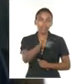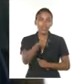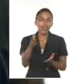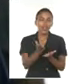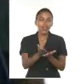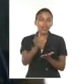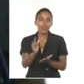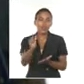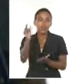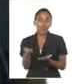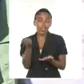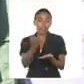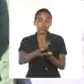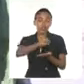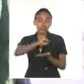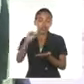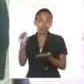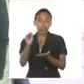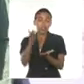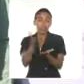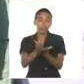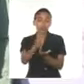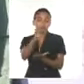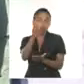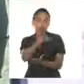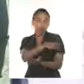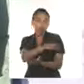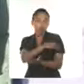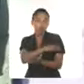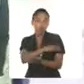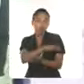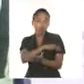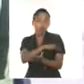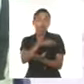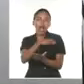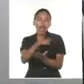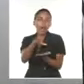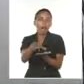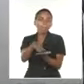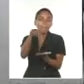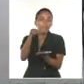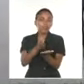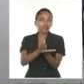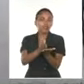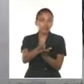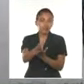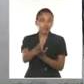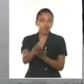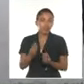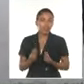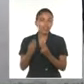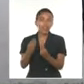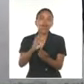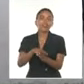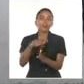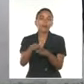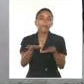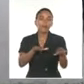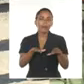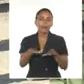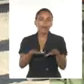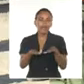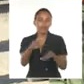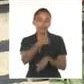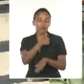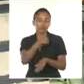de la enseñanza preuniversitaria que tras adquirir sus plazas para la educación superior recibieron también la preparación militar y